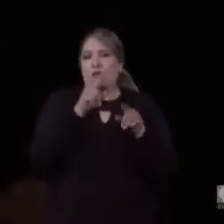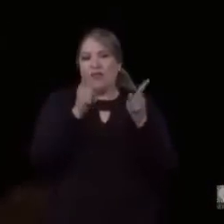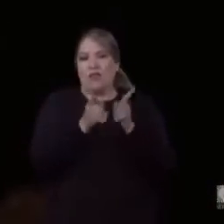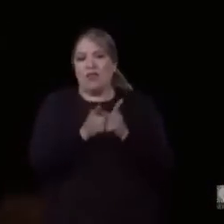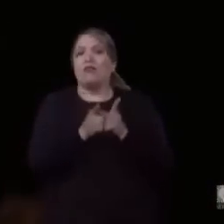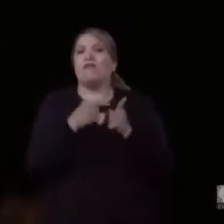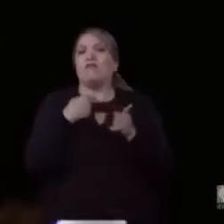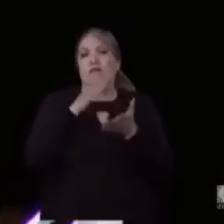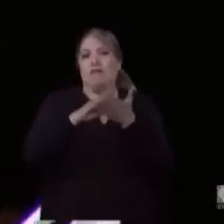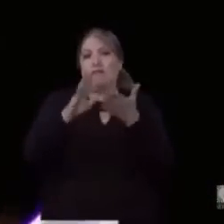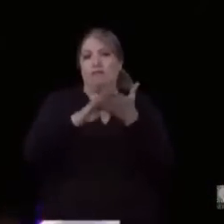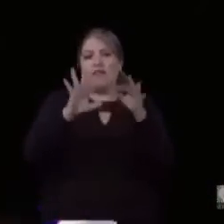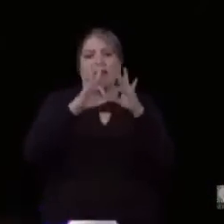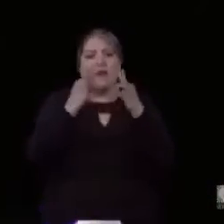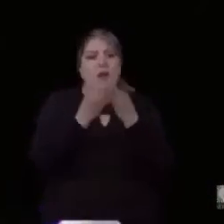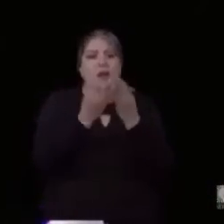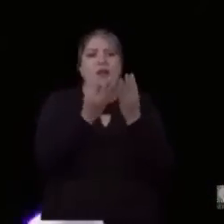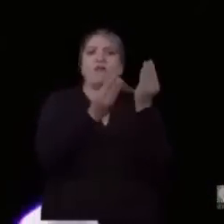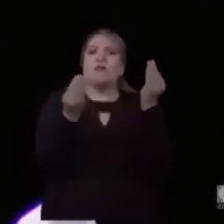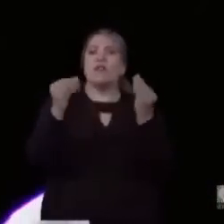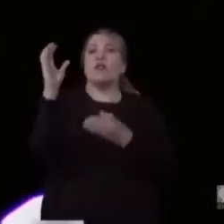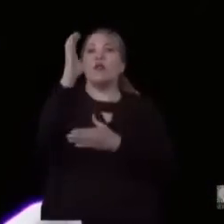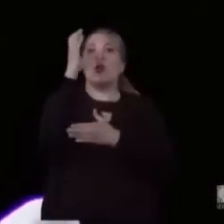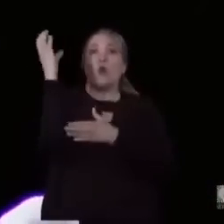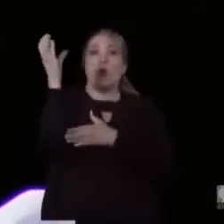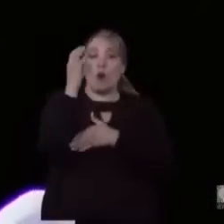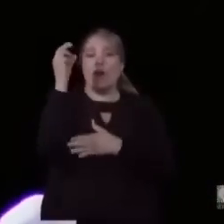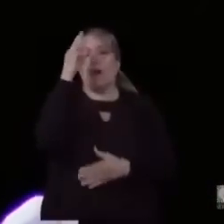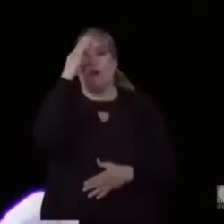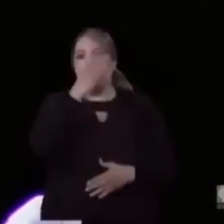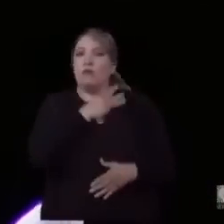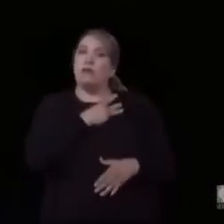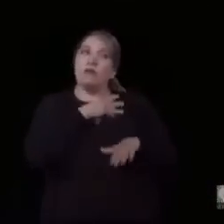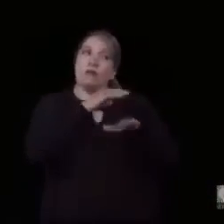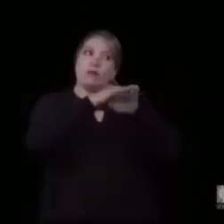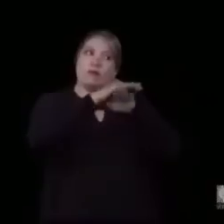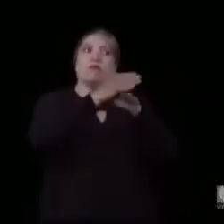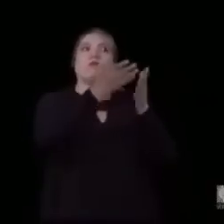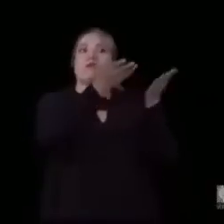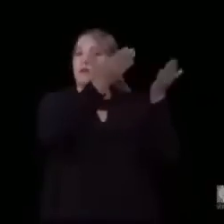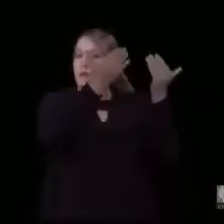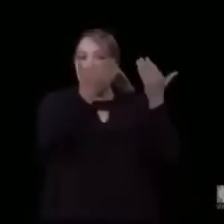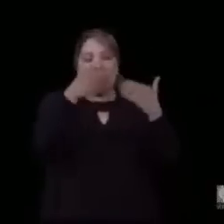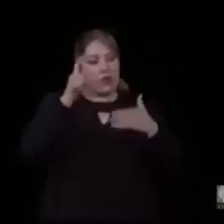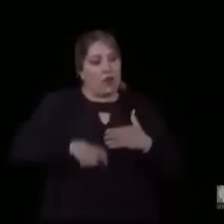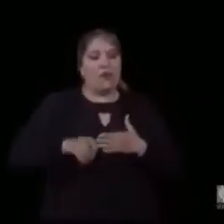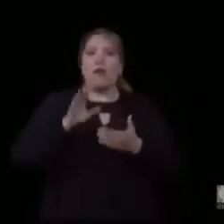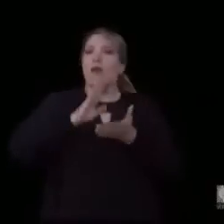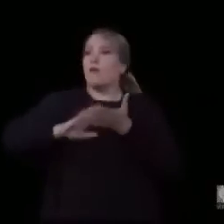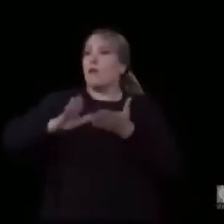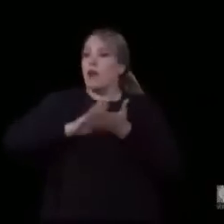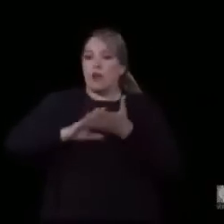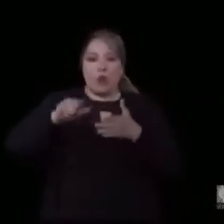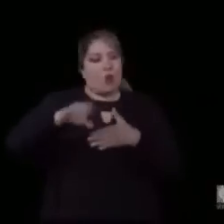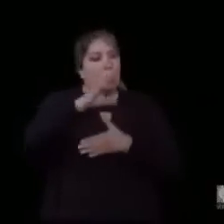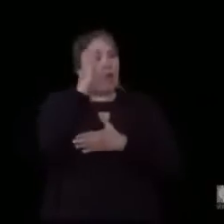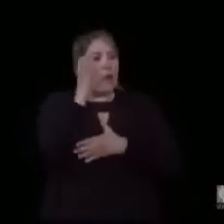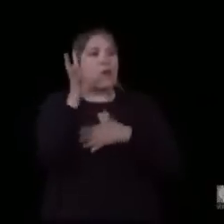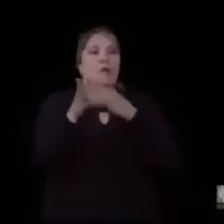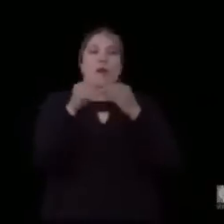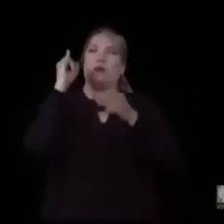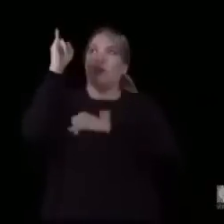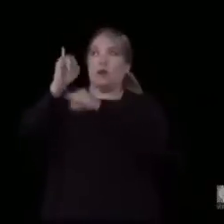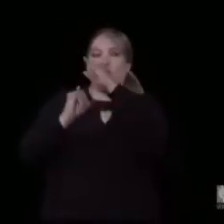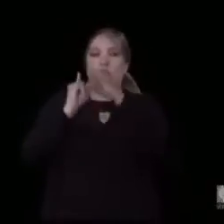las familias y a Colombia, e invitó a las fuerzas militares a pedir perdón a la comunidad nacional e internacional.